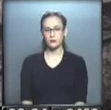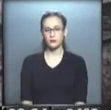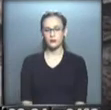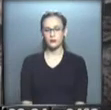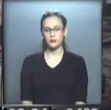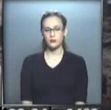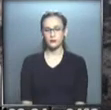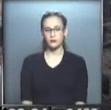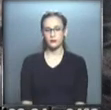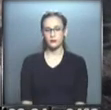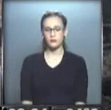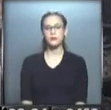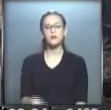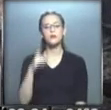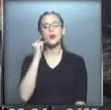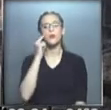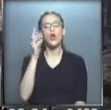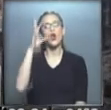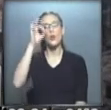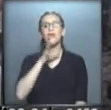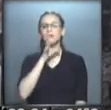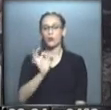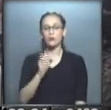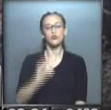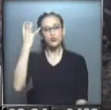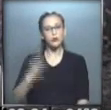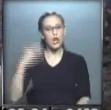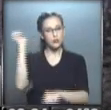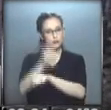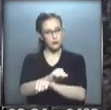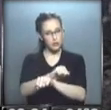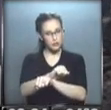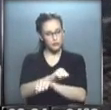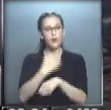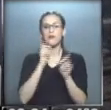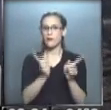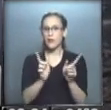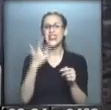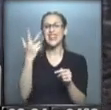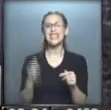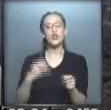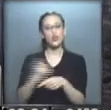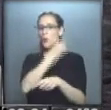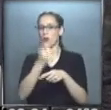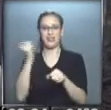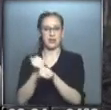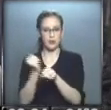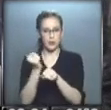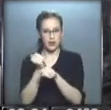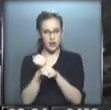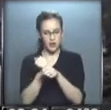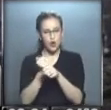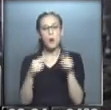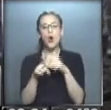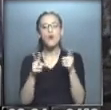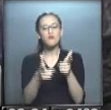El perito balístico Roberto Locles fue condenado a un año de prisión en suspenso y a tres de inhabilitación para ejercer su profesión por adulterar la